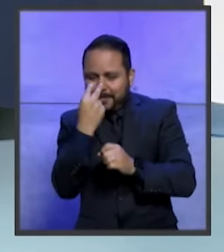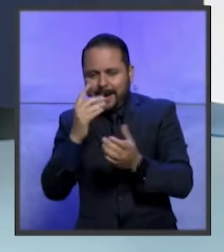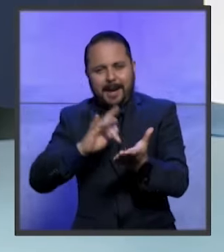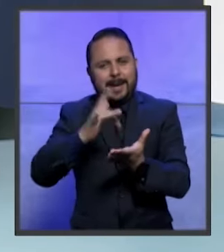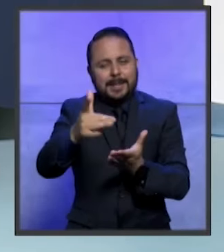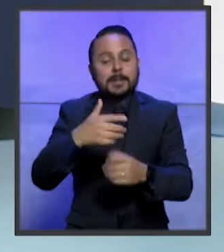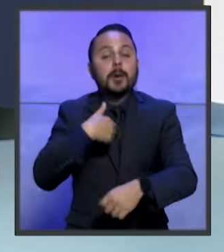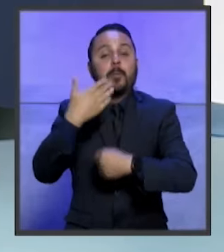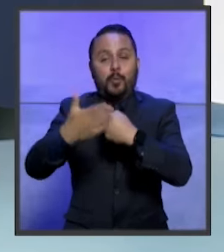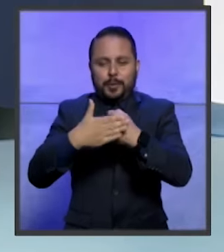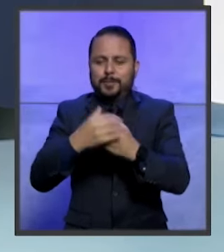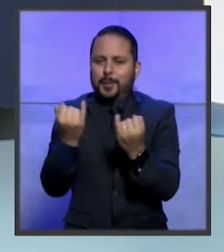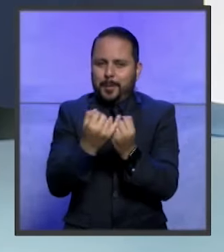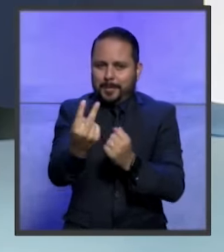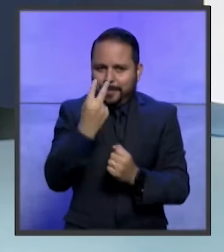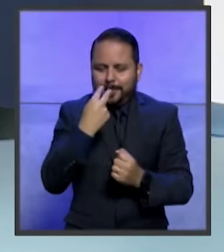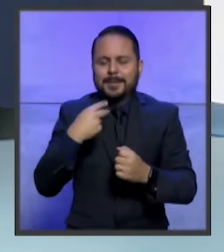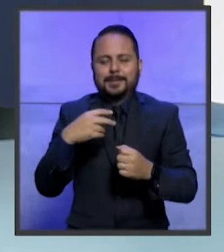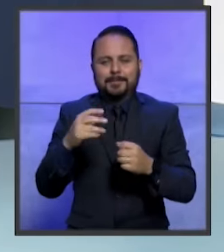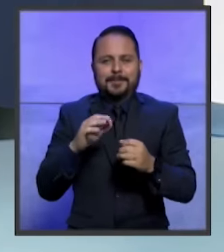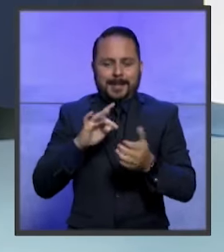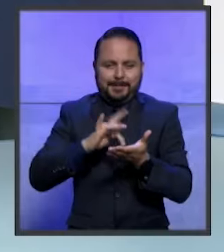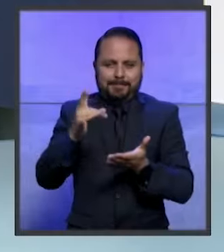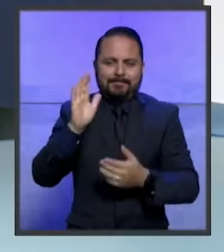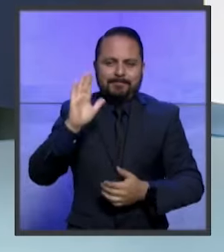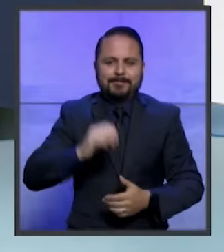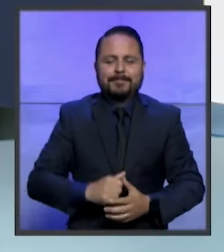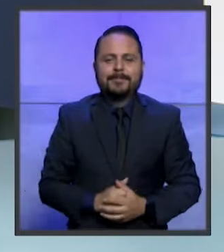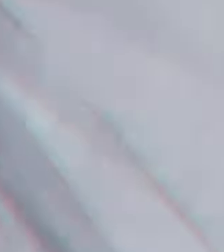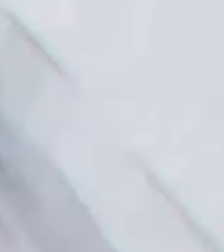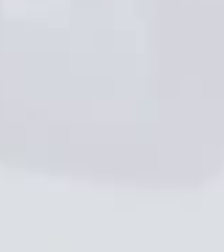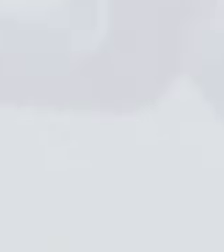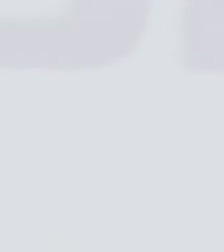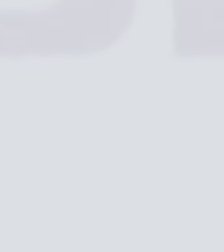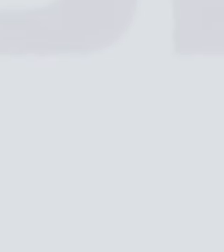le invitamos a que nos acompañe ya lo sabe usted la próxima